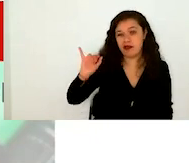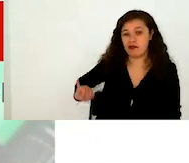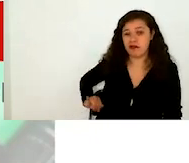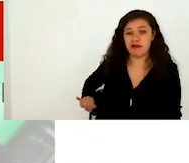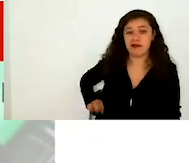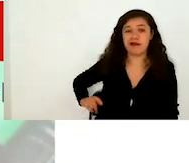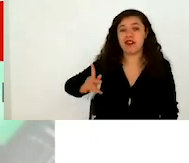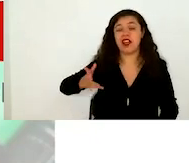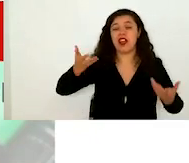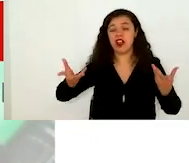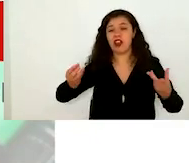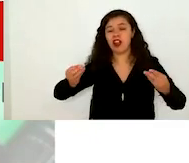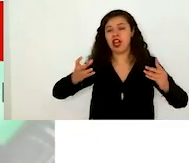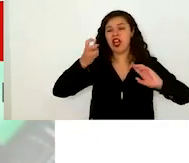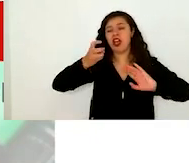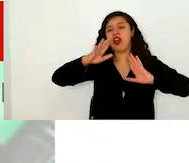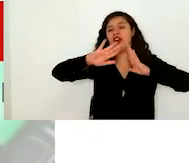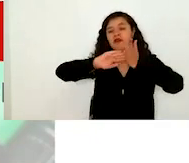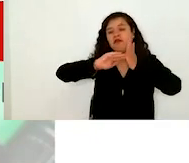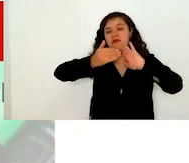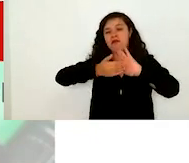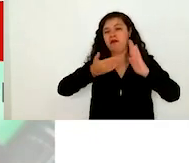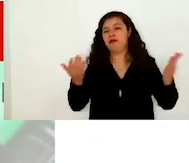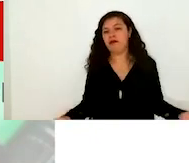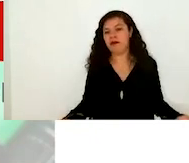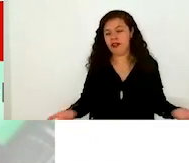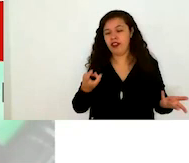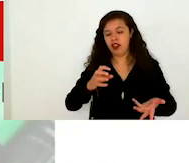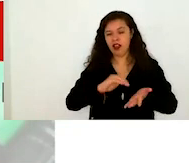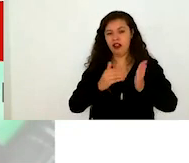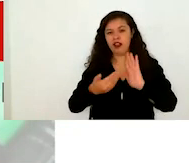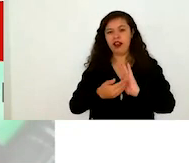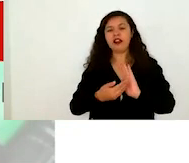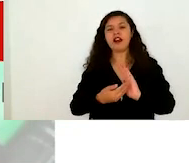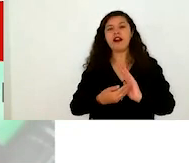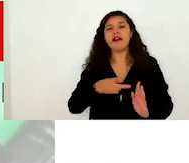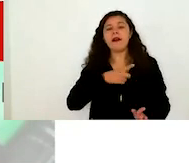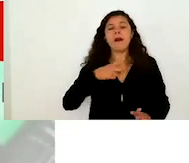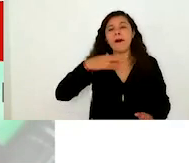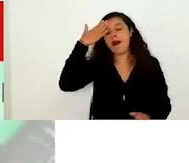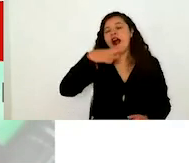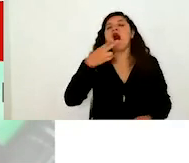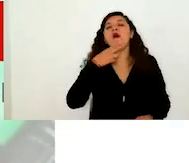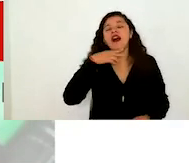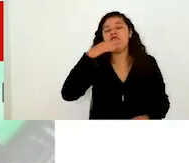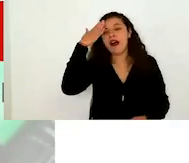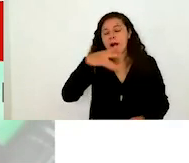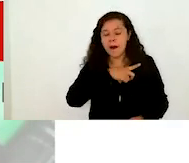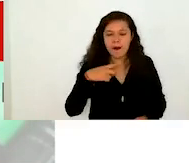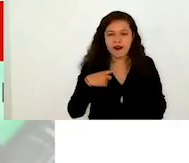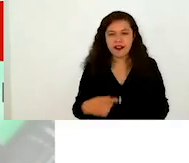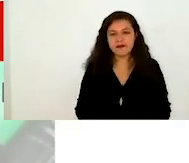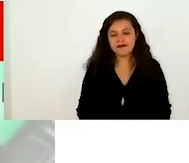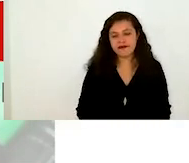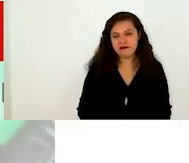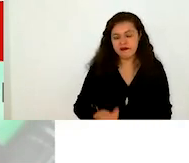es una estrategia pero esa estrategia tenemos que saberlas utilizar porque entonces puedo